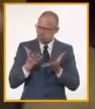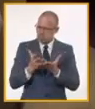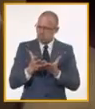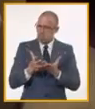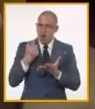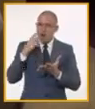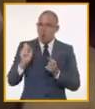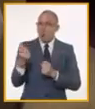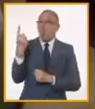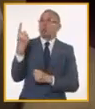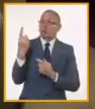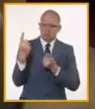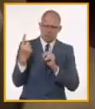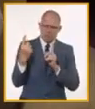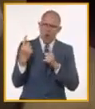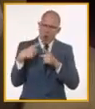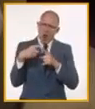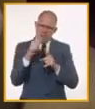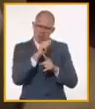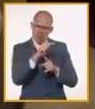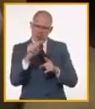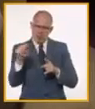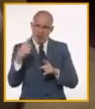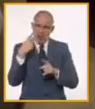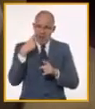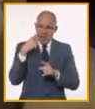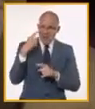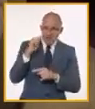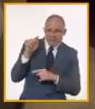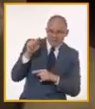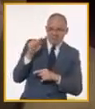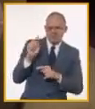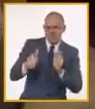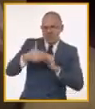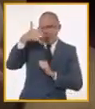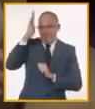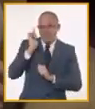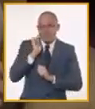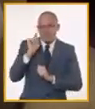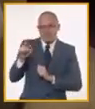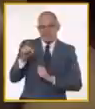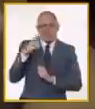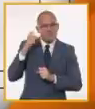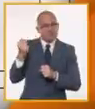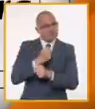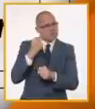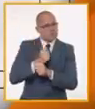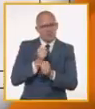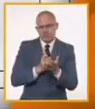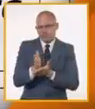único en Cuba, que se puede haber más, pero por lo menos hasta donde llego yo, me parece que está haciendo lo que hay que hacer.